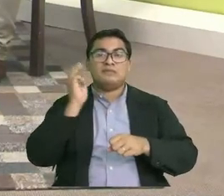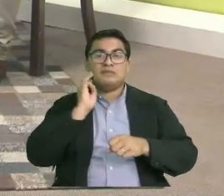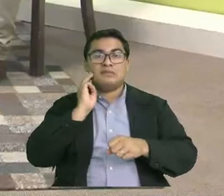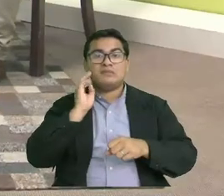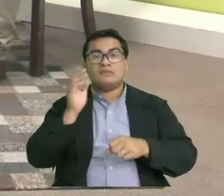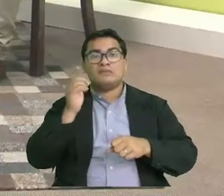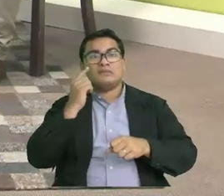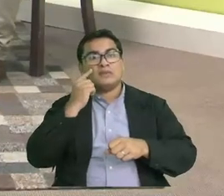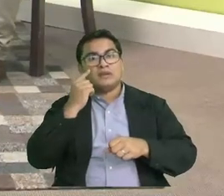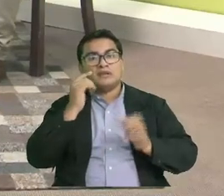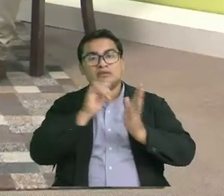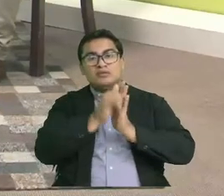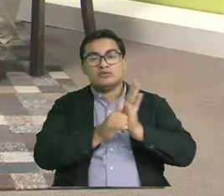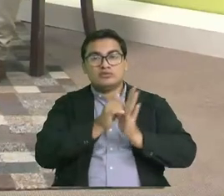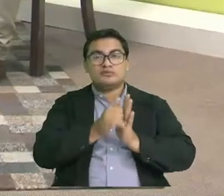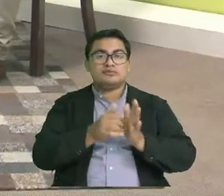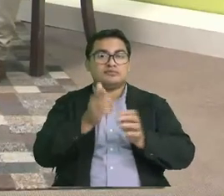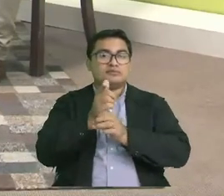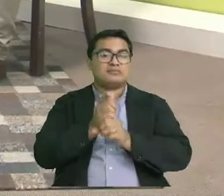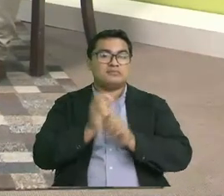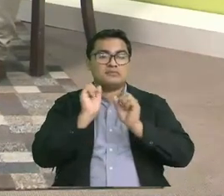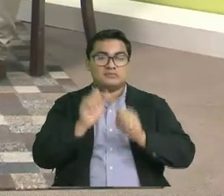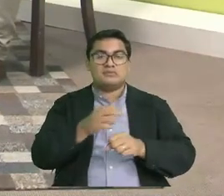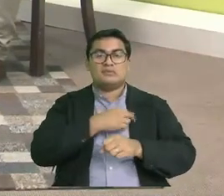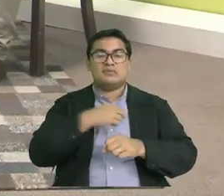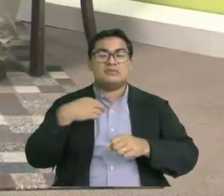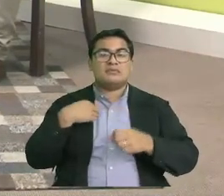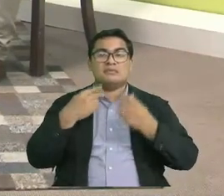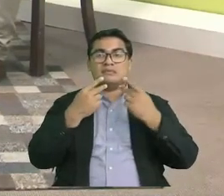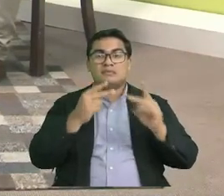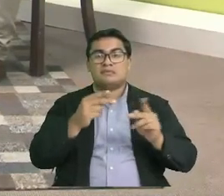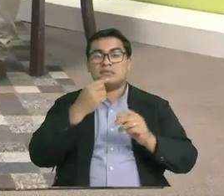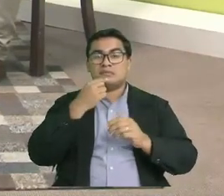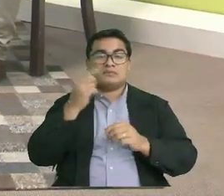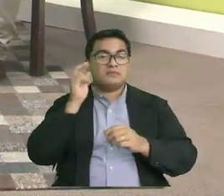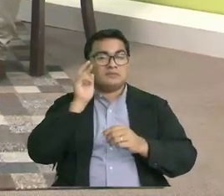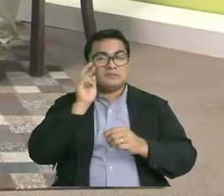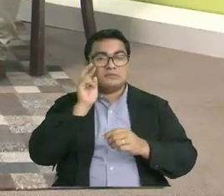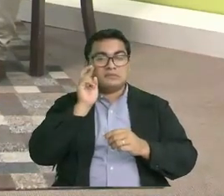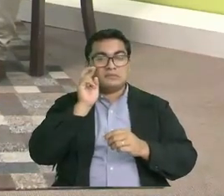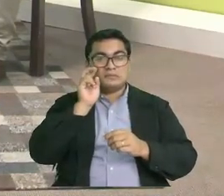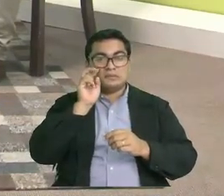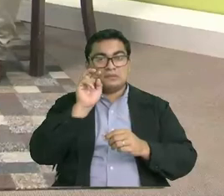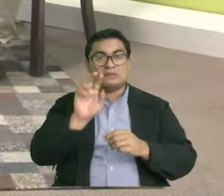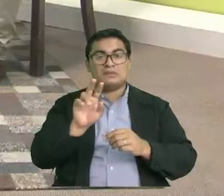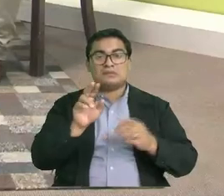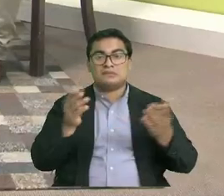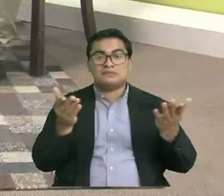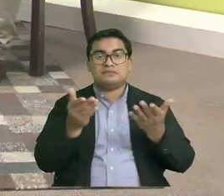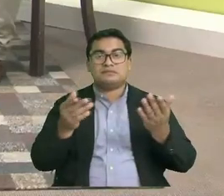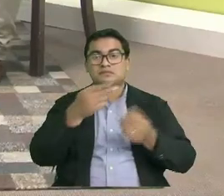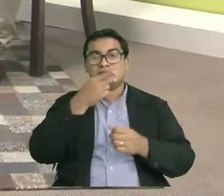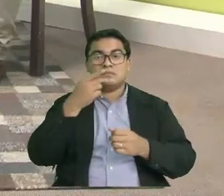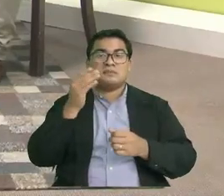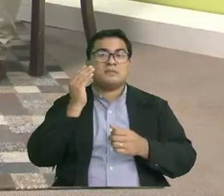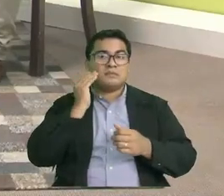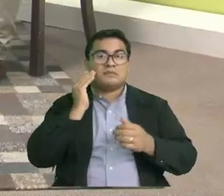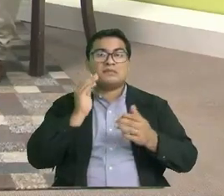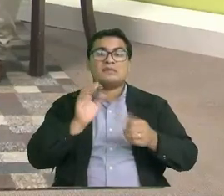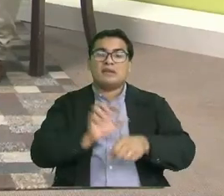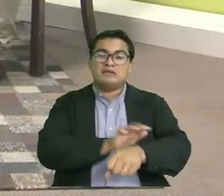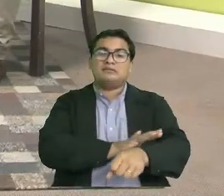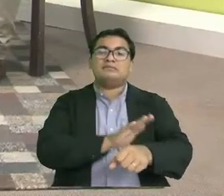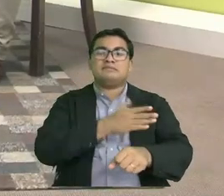tutorial en cualquier lugar lo puede hacer. Pero nosotros lo enviamos pues, al fisioterapeuta para que el padre se sienta mejor pues,